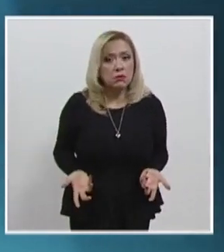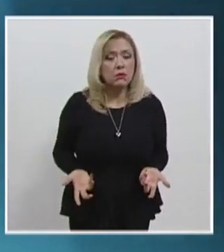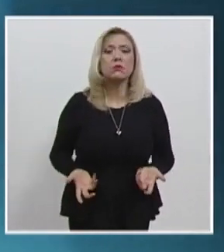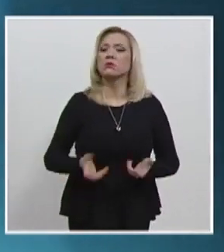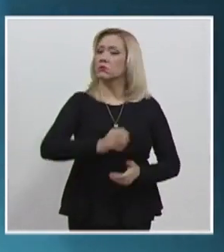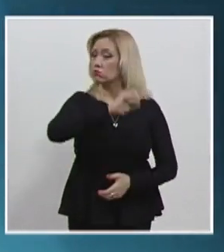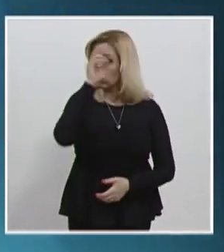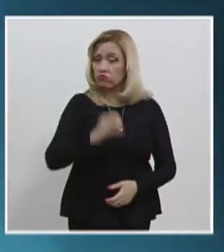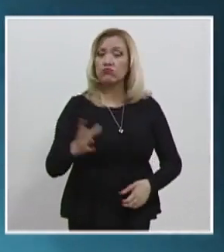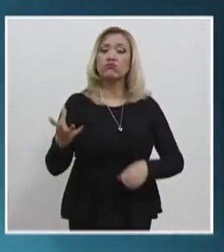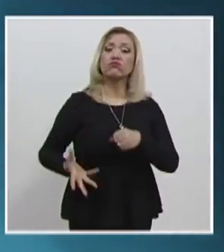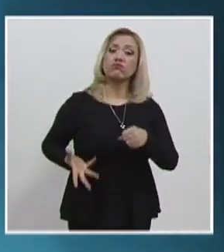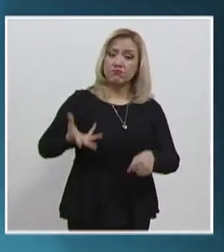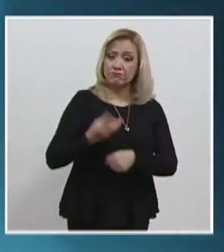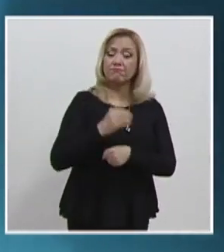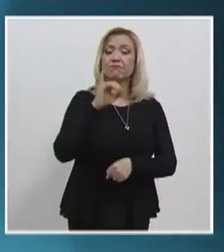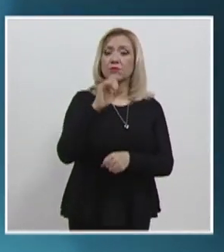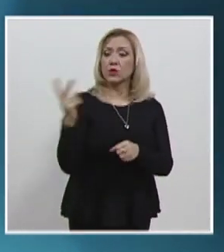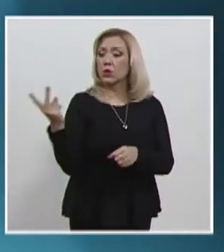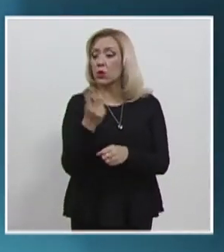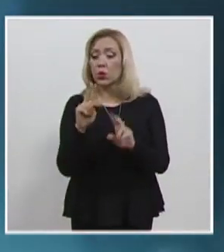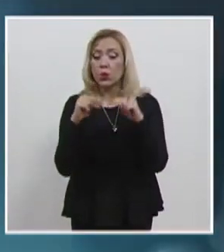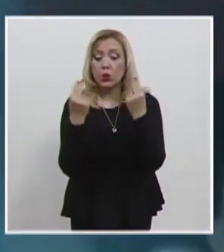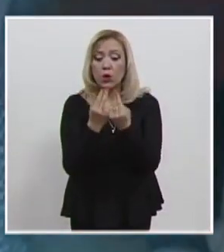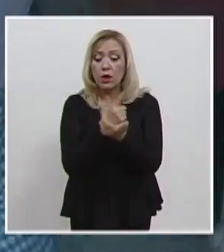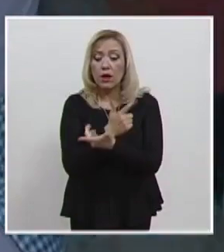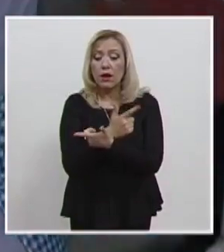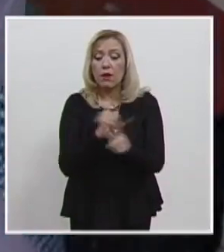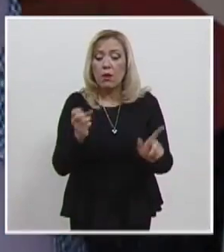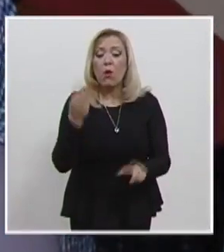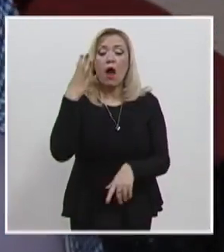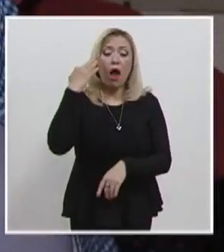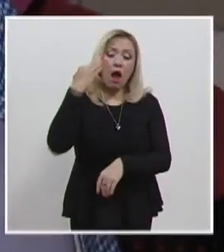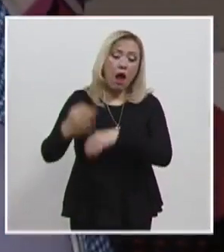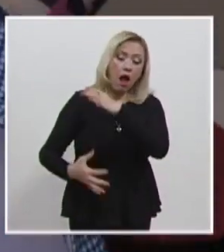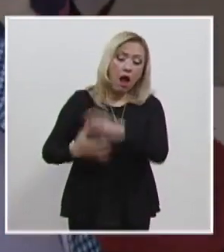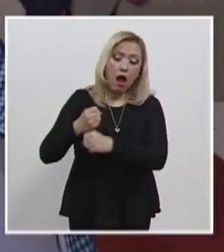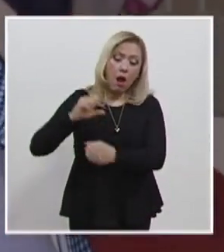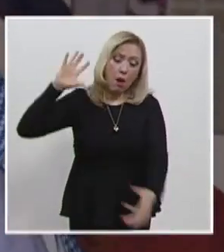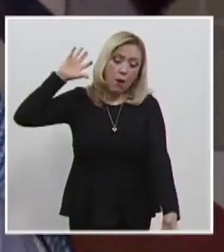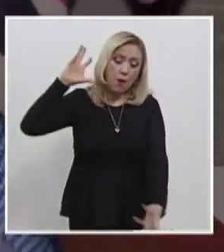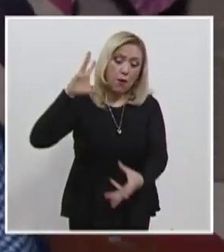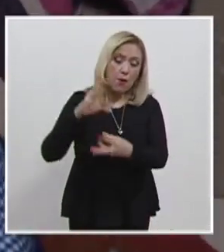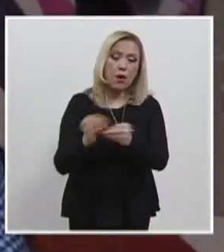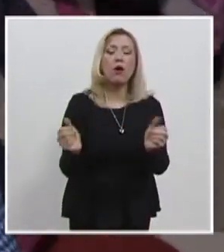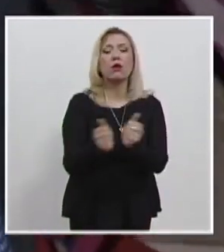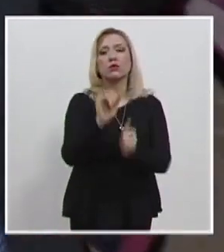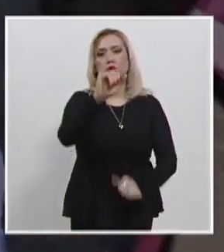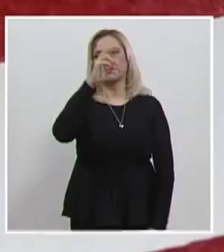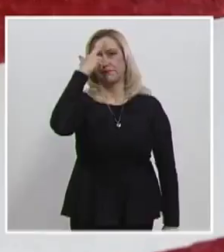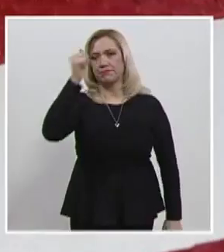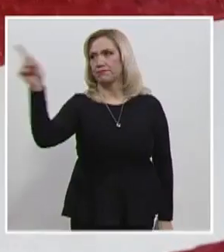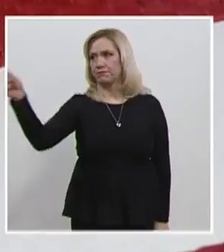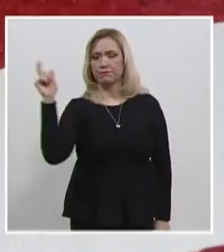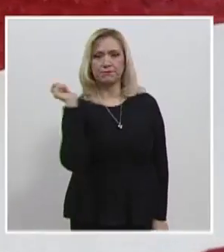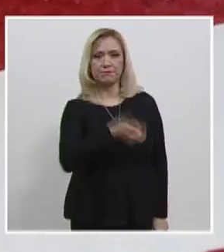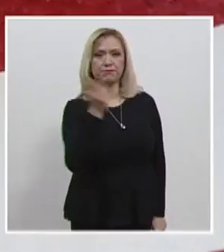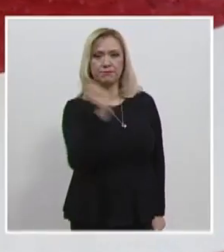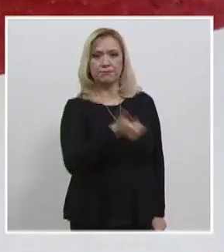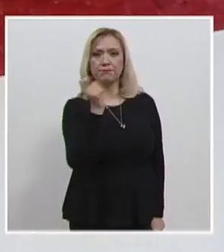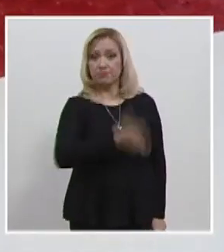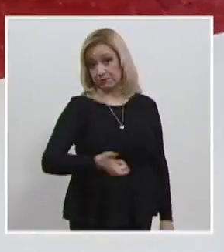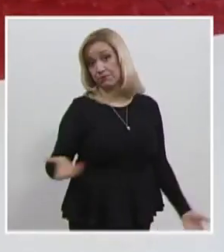concubinato al aplicar la perspectiva de género el tribunal revirtió la carga de la prueba al deudor alimentario argumentó que el